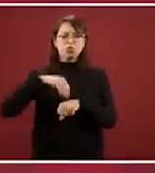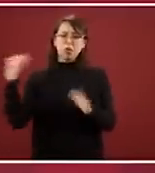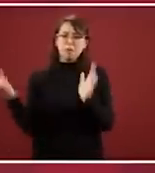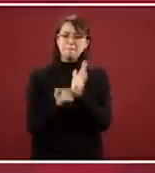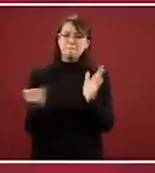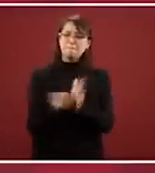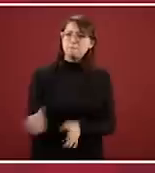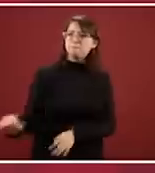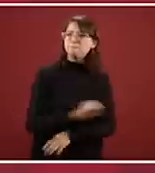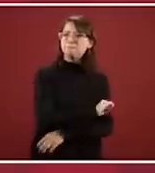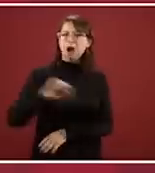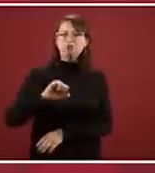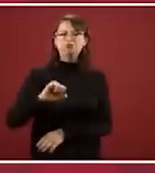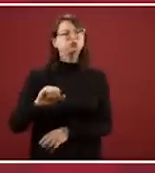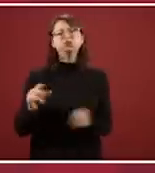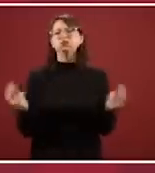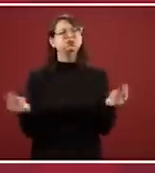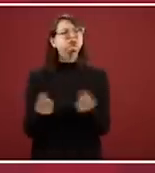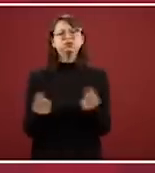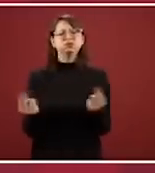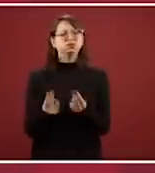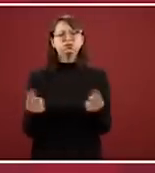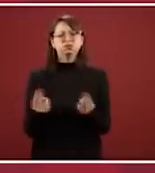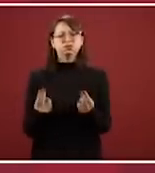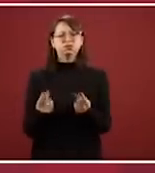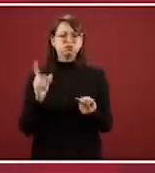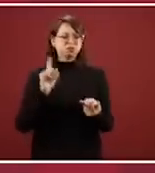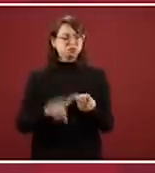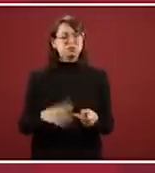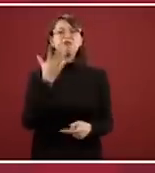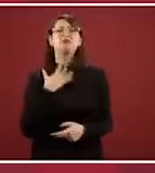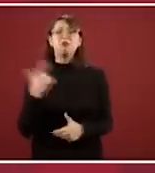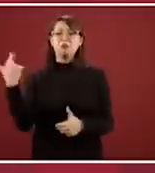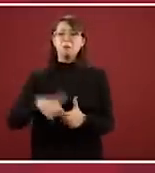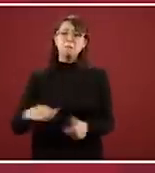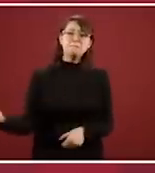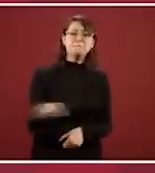se demostró que no hace falta que haya gasolinazos,